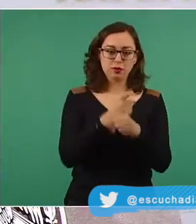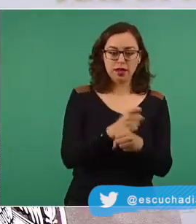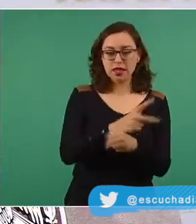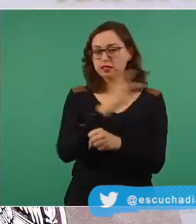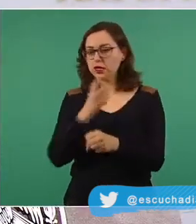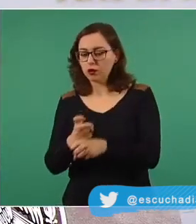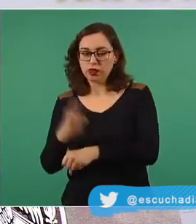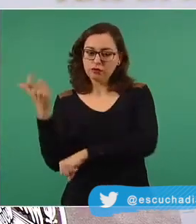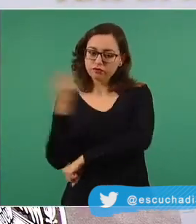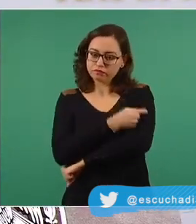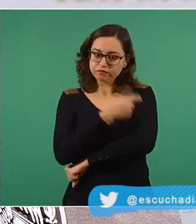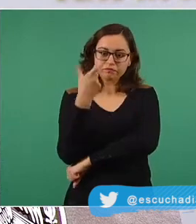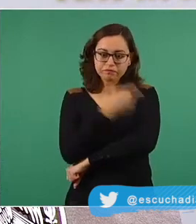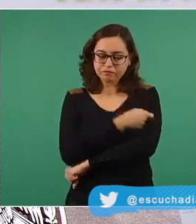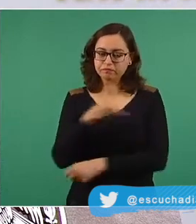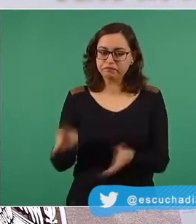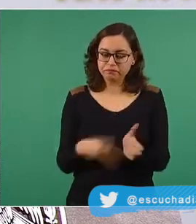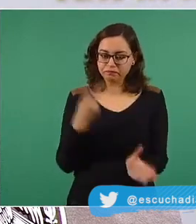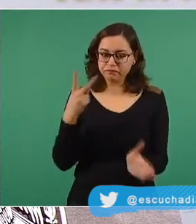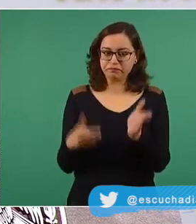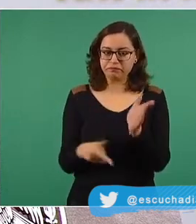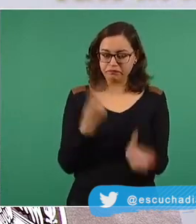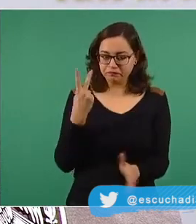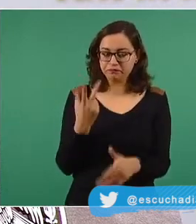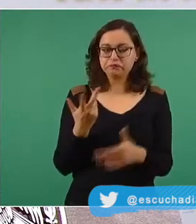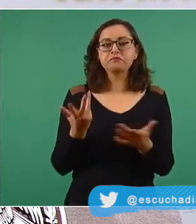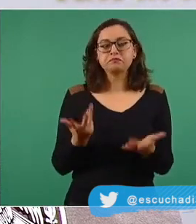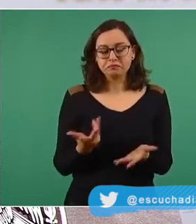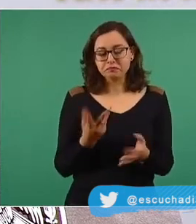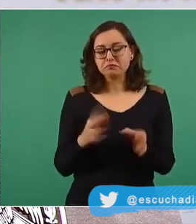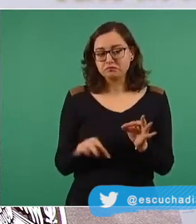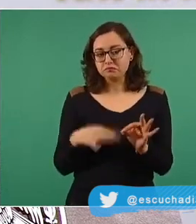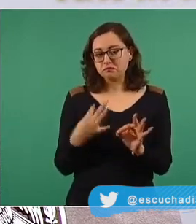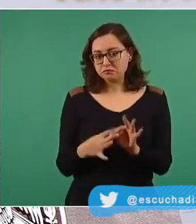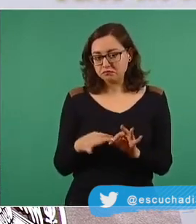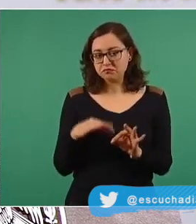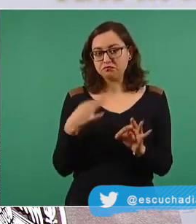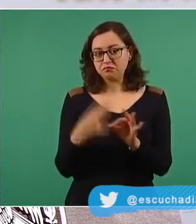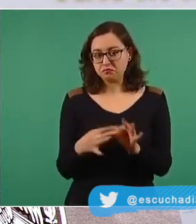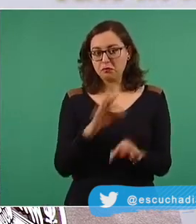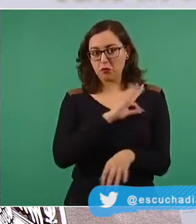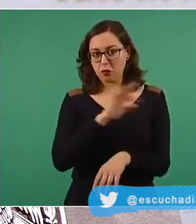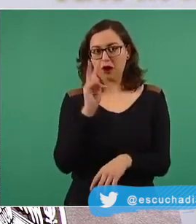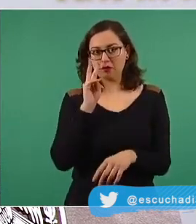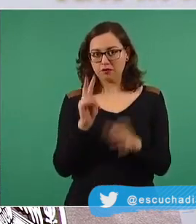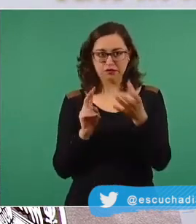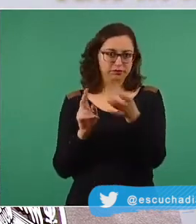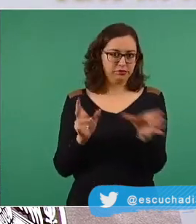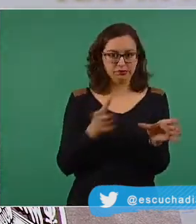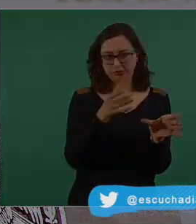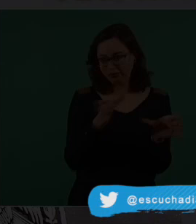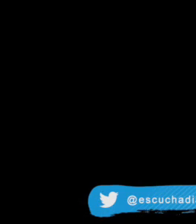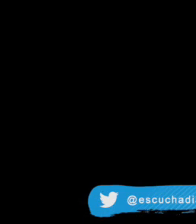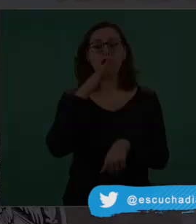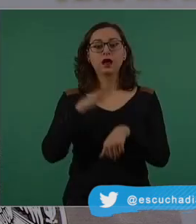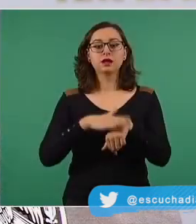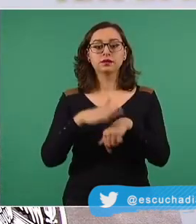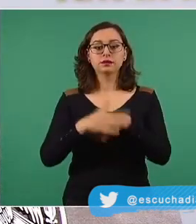la ocupación hospitalaria se mantiene sin cambios. La disponibilidad de camas generales a nivel nacional es